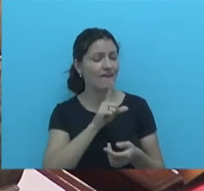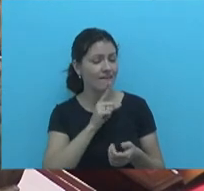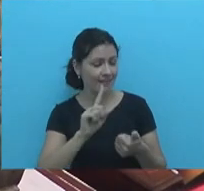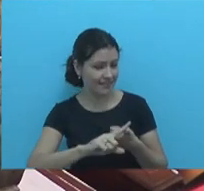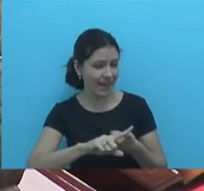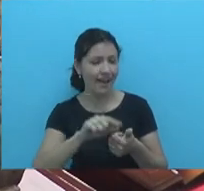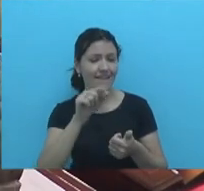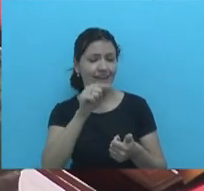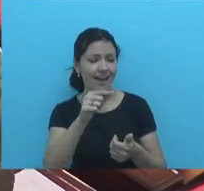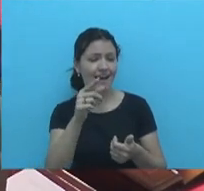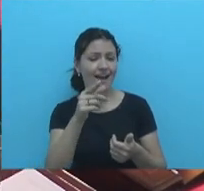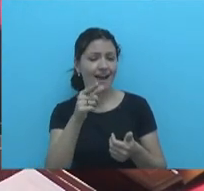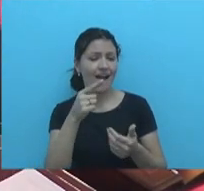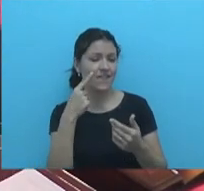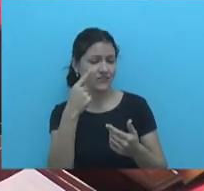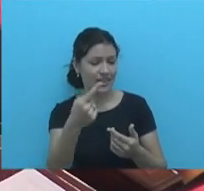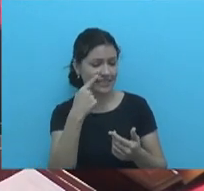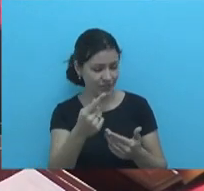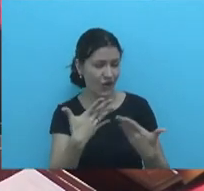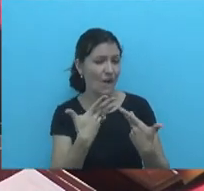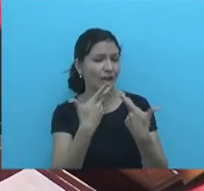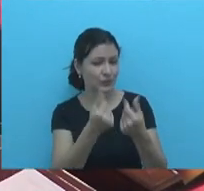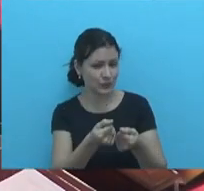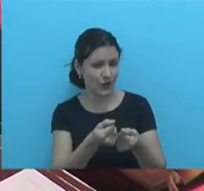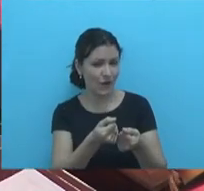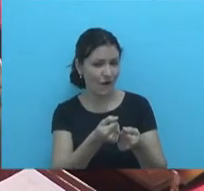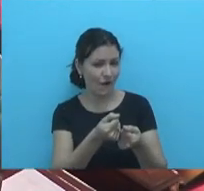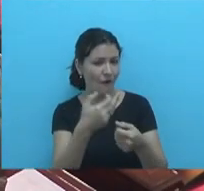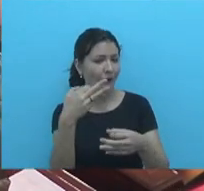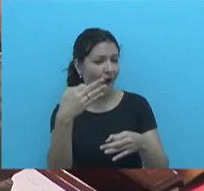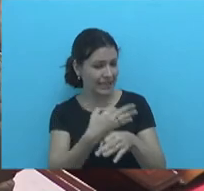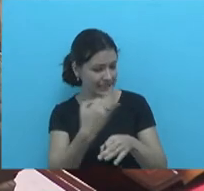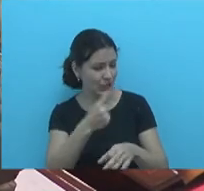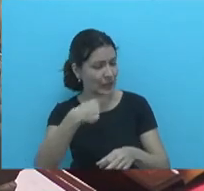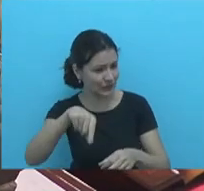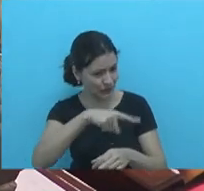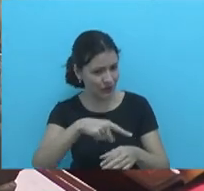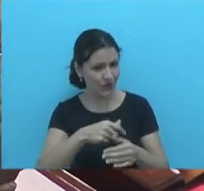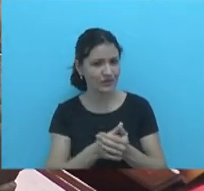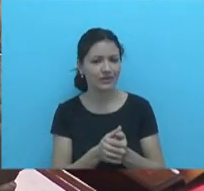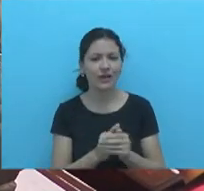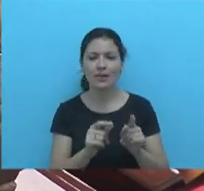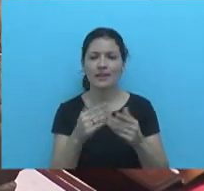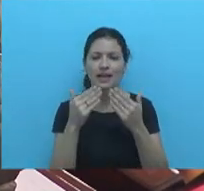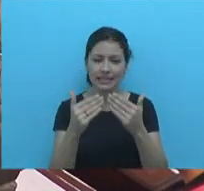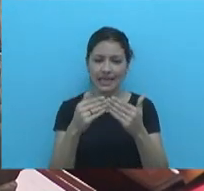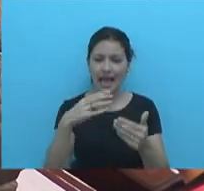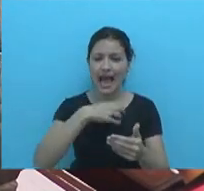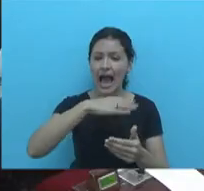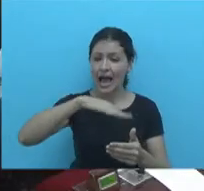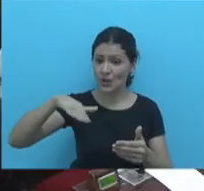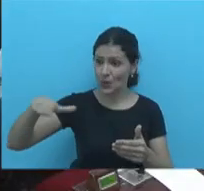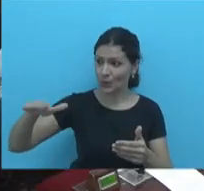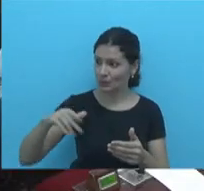que nos estuvo visitando, nos estuvo brindando las herramientas para que podamos estar hoy aquí. Quiero agradecerle a mis alumnos porque